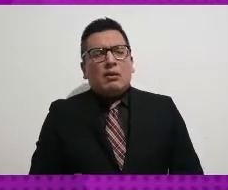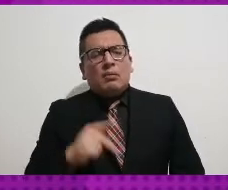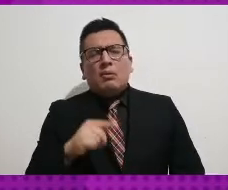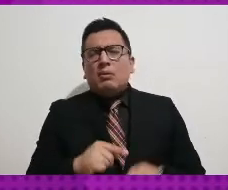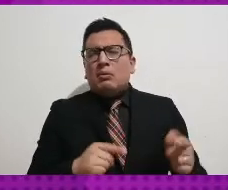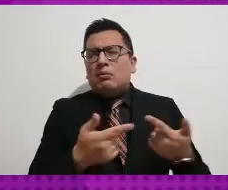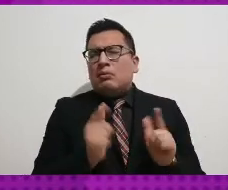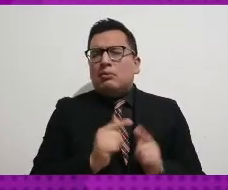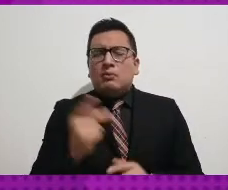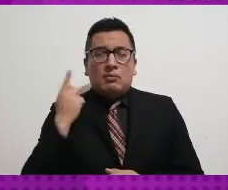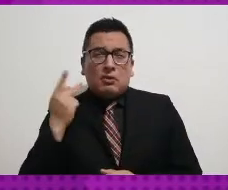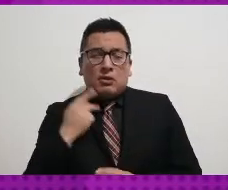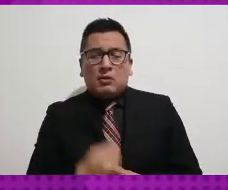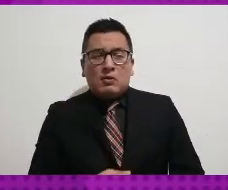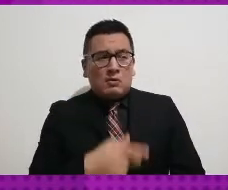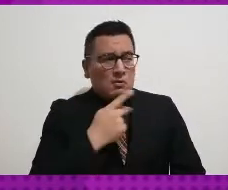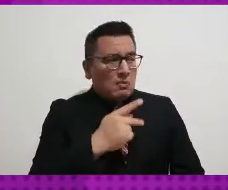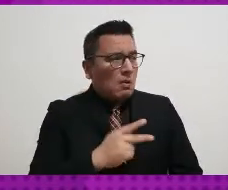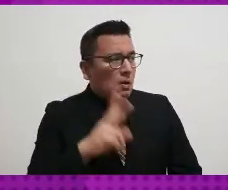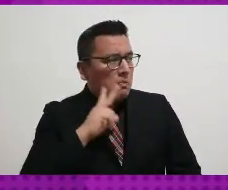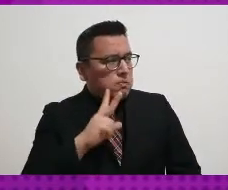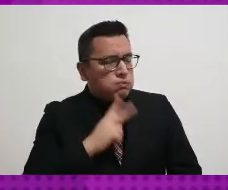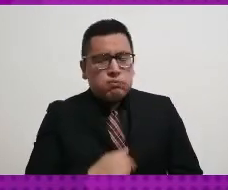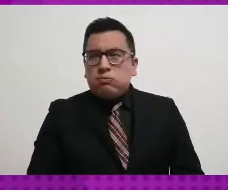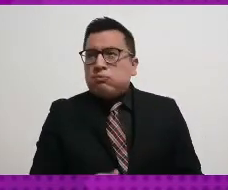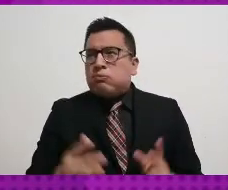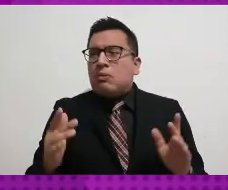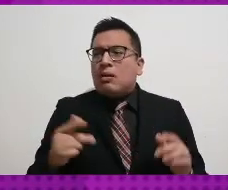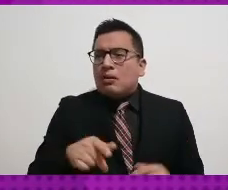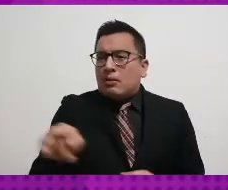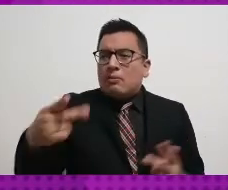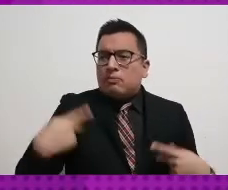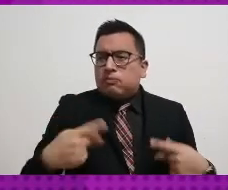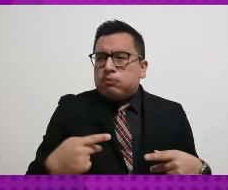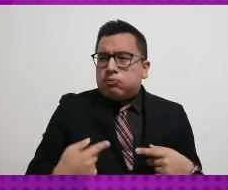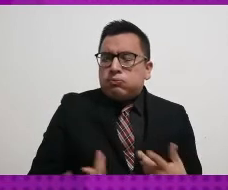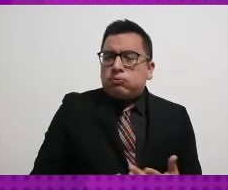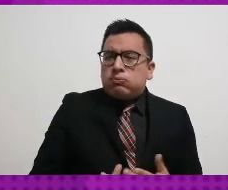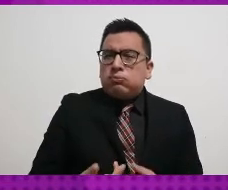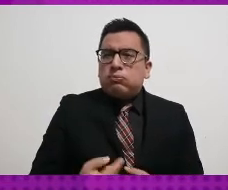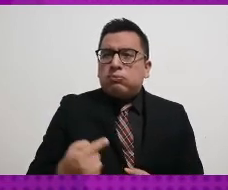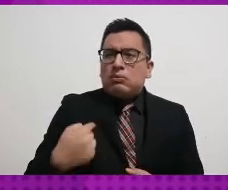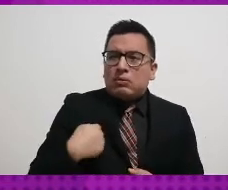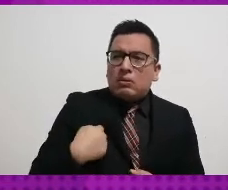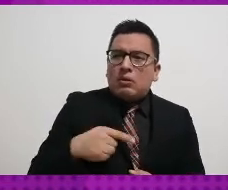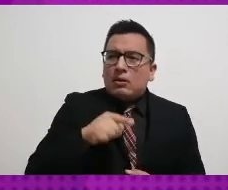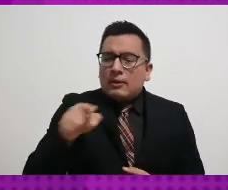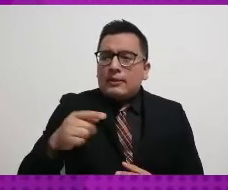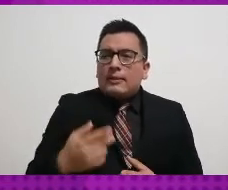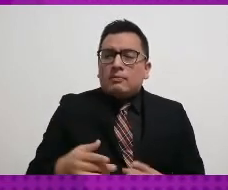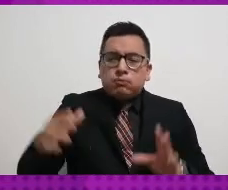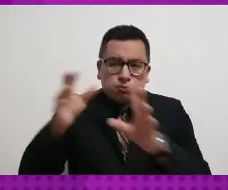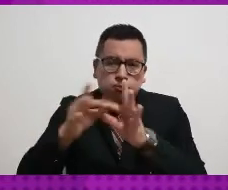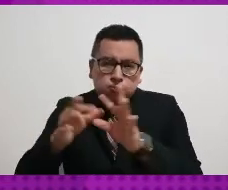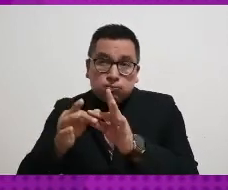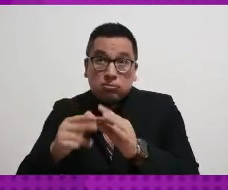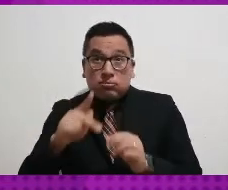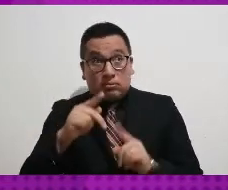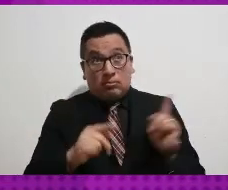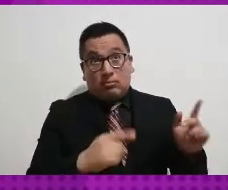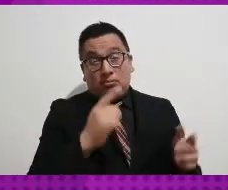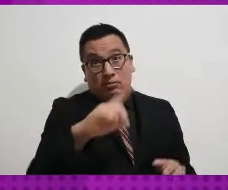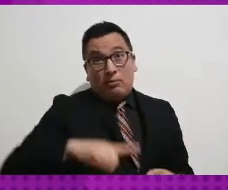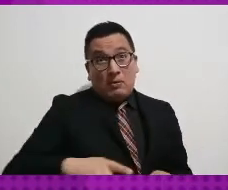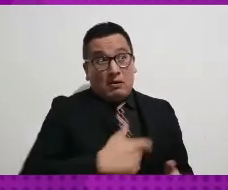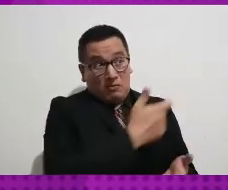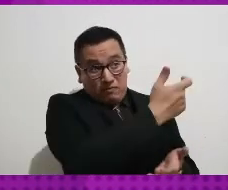los partidos políticos fungen como puente entre la sociedad y el Estado, recibiendo para su funcionamiento